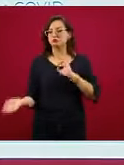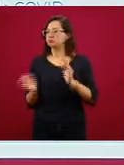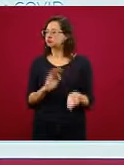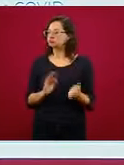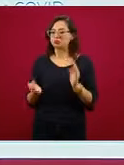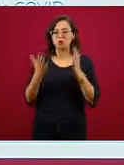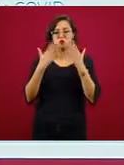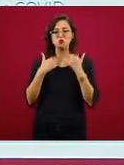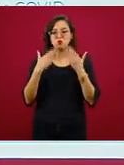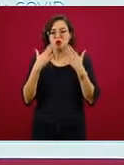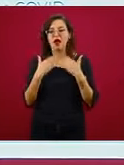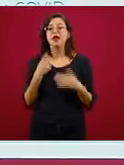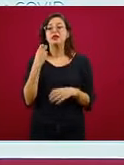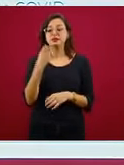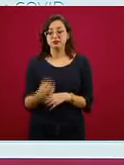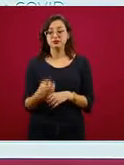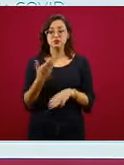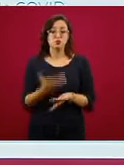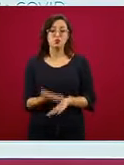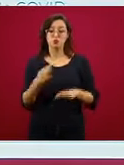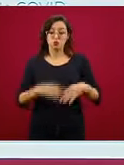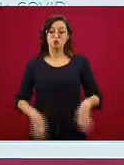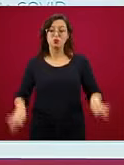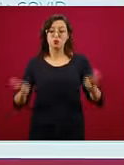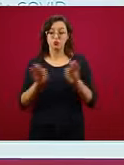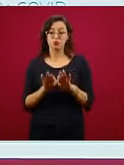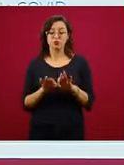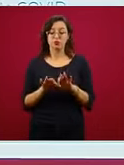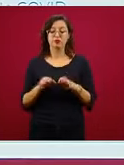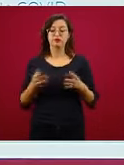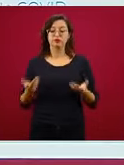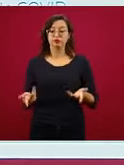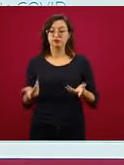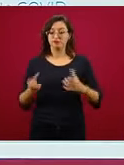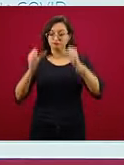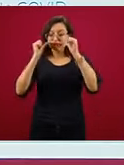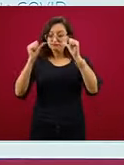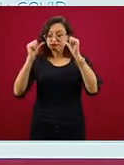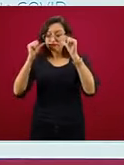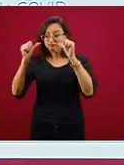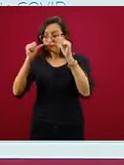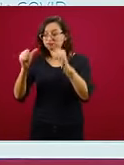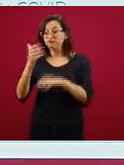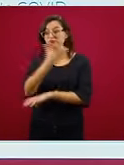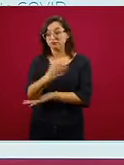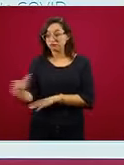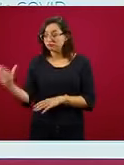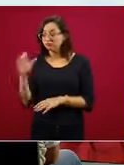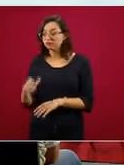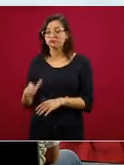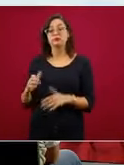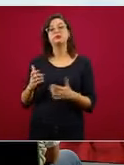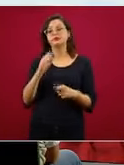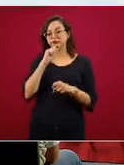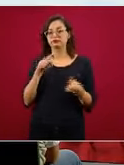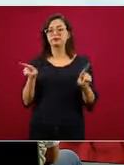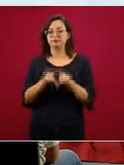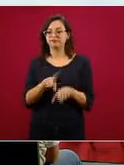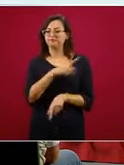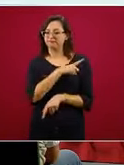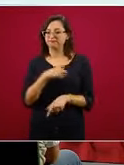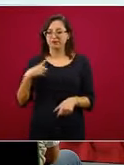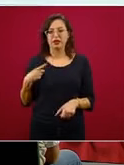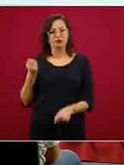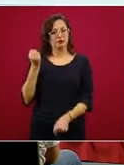cercanos y por eso creemos que es muy importante el tener un abordaje también rural para poder